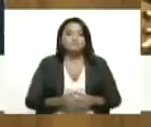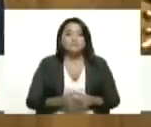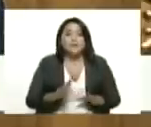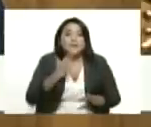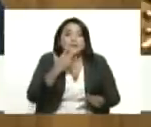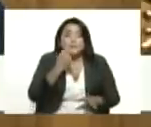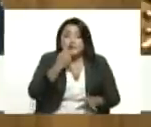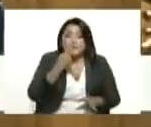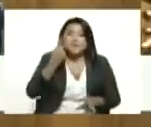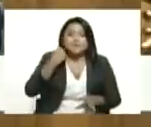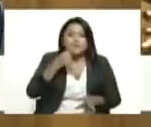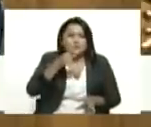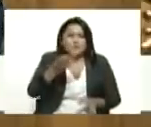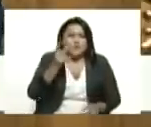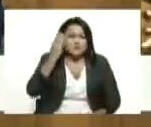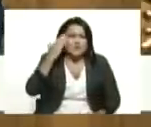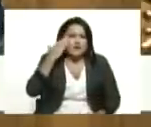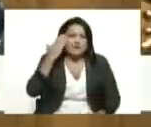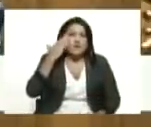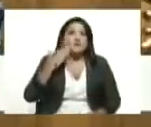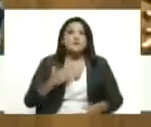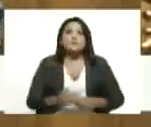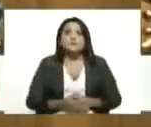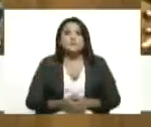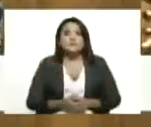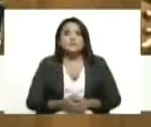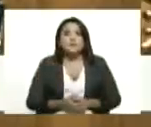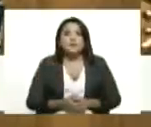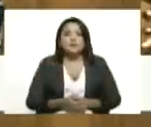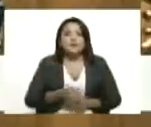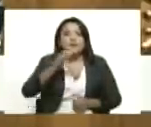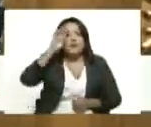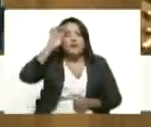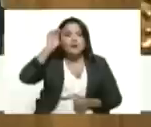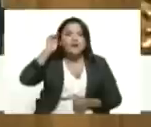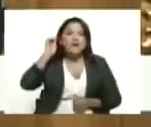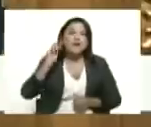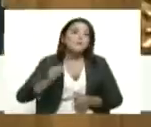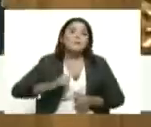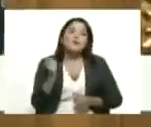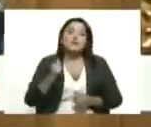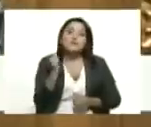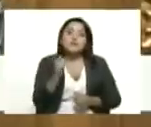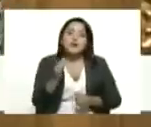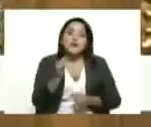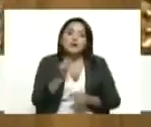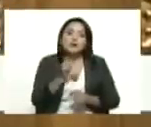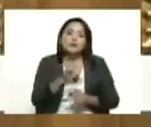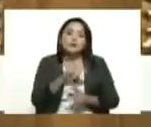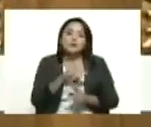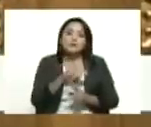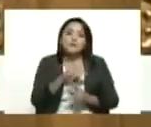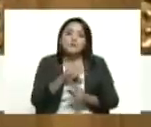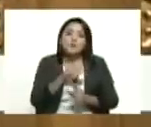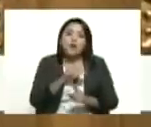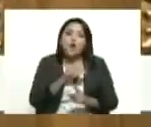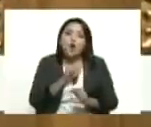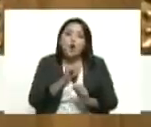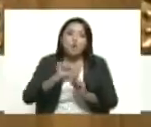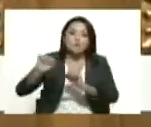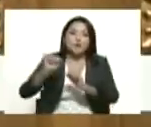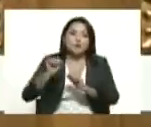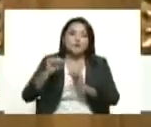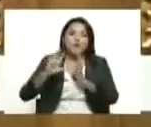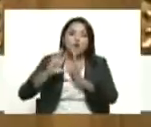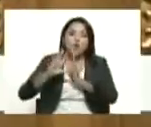ayer, seguramente ustedes están enterados, la Policía contra la Corrupción se trasladó al Estado